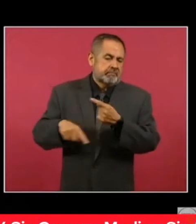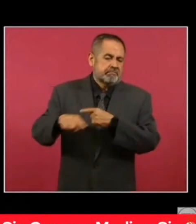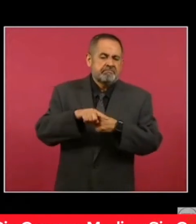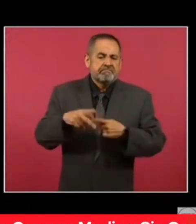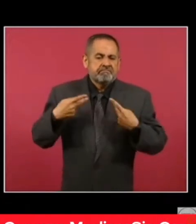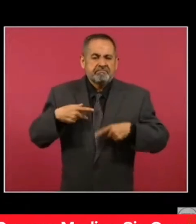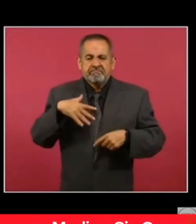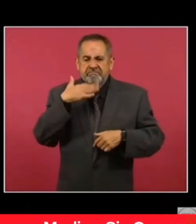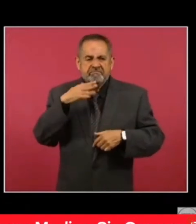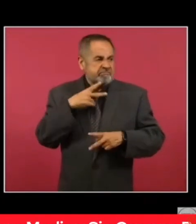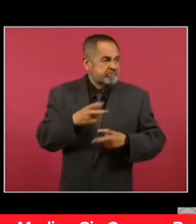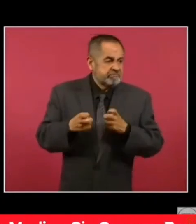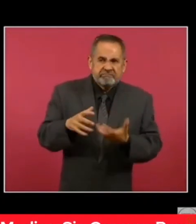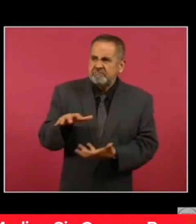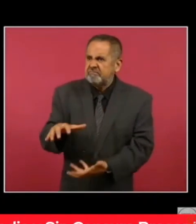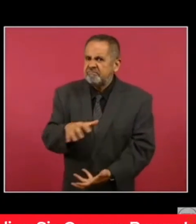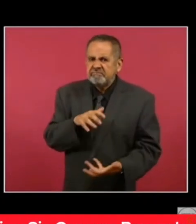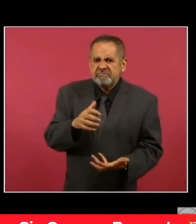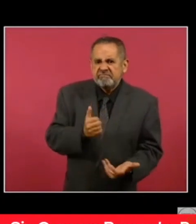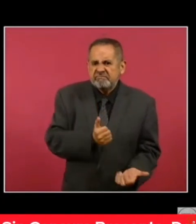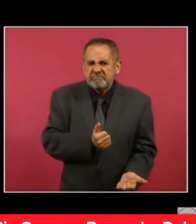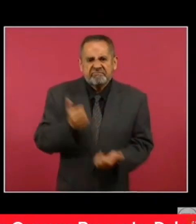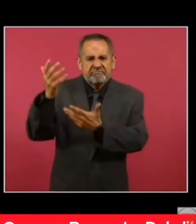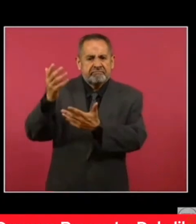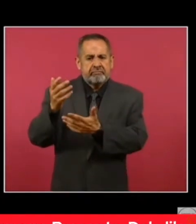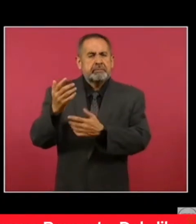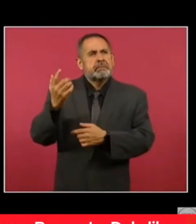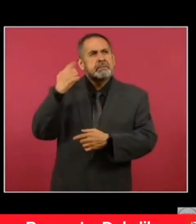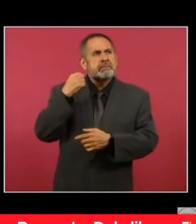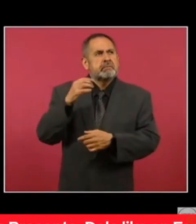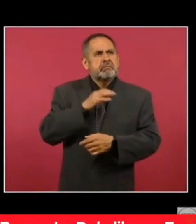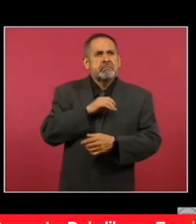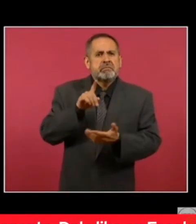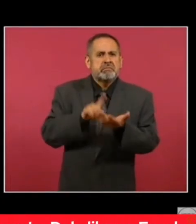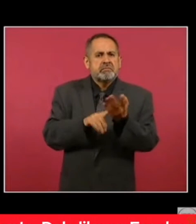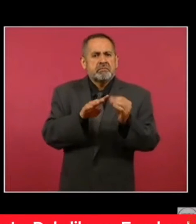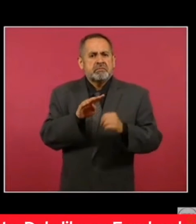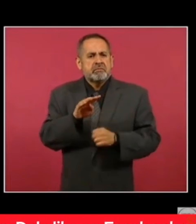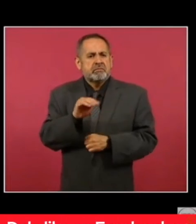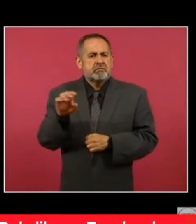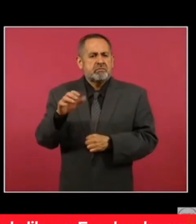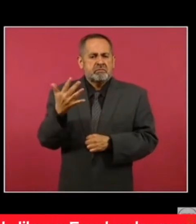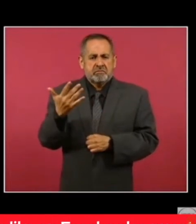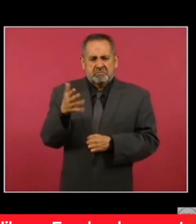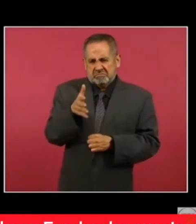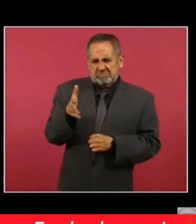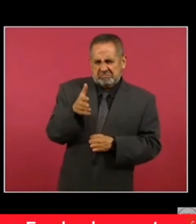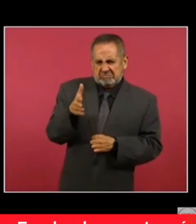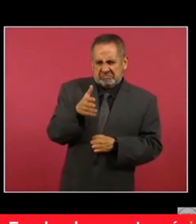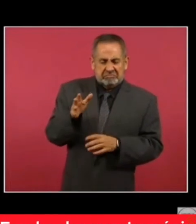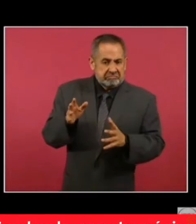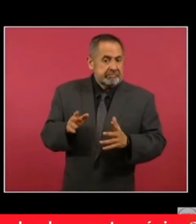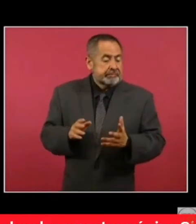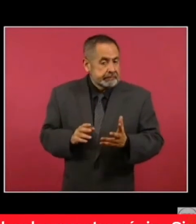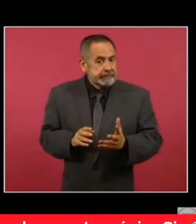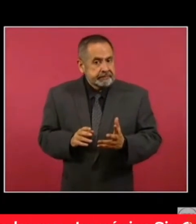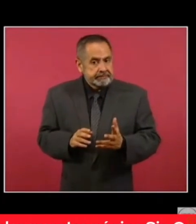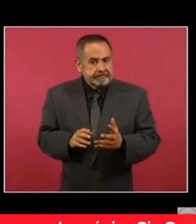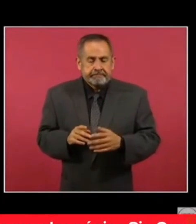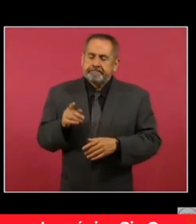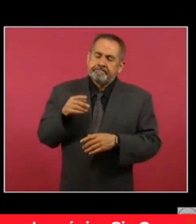bienes arqueológicos a mediados del siglo XX. Ha sido una lucha